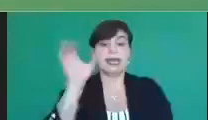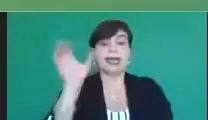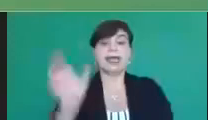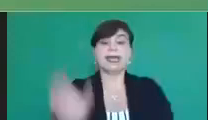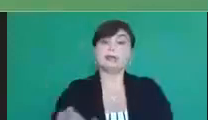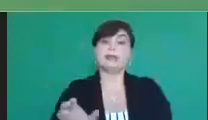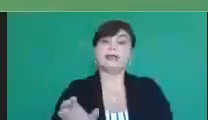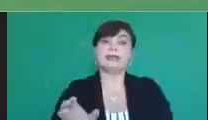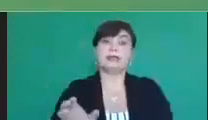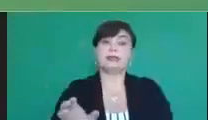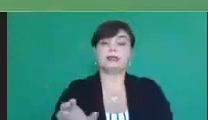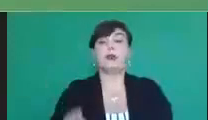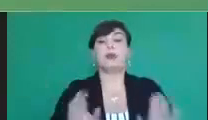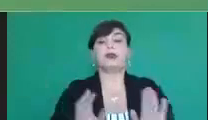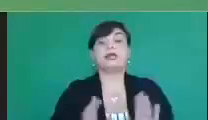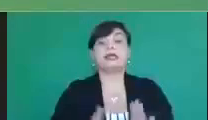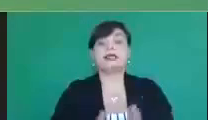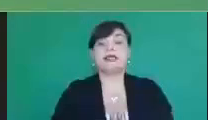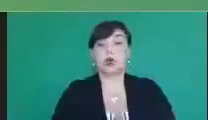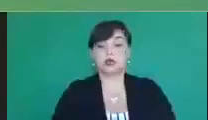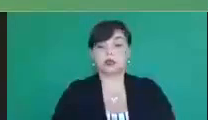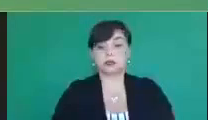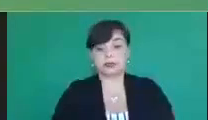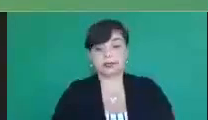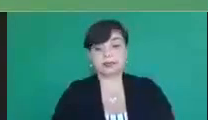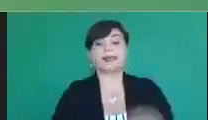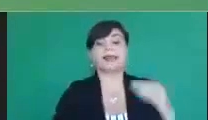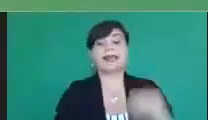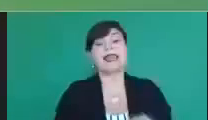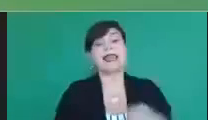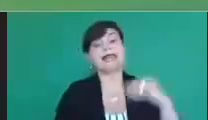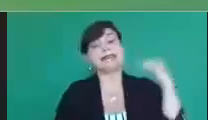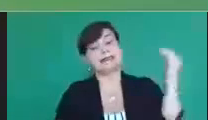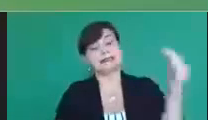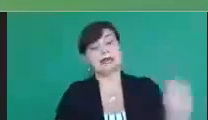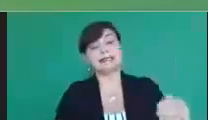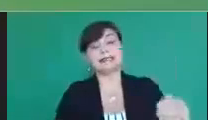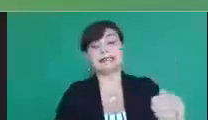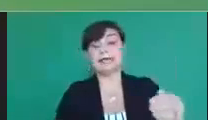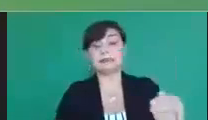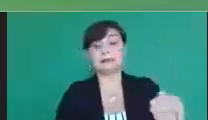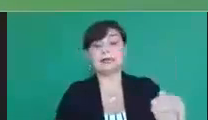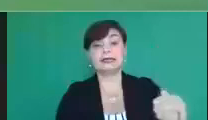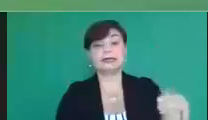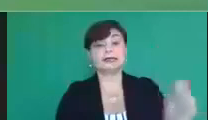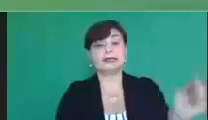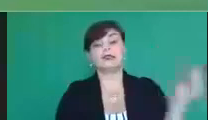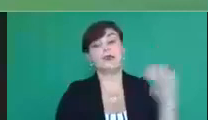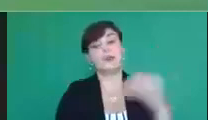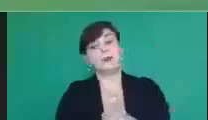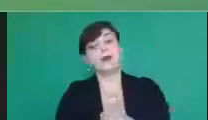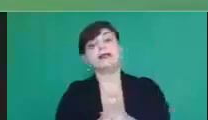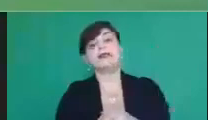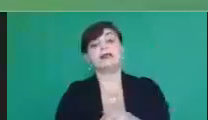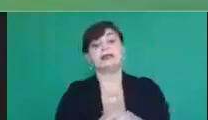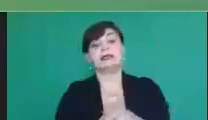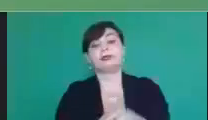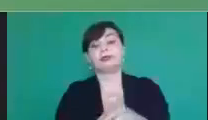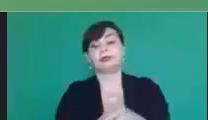En este procedimiento se compone de 8 partes. Las 6 primeras son partes